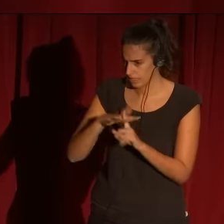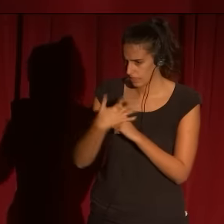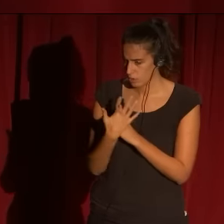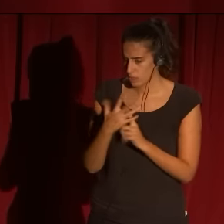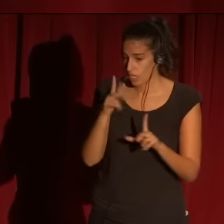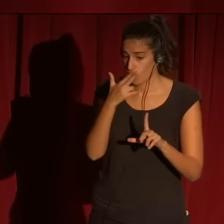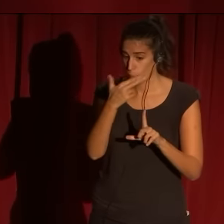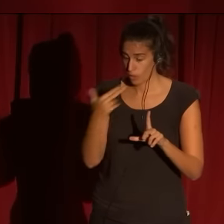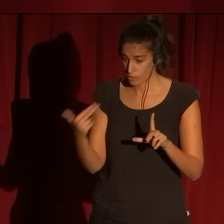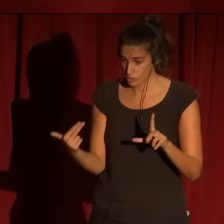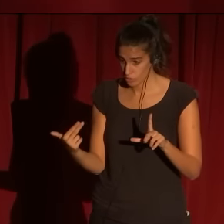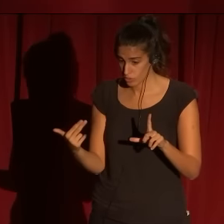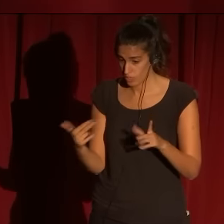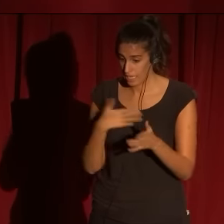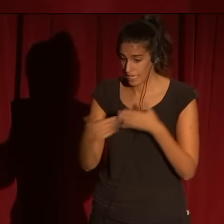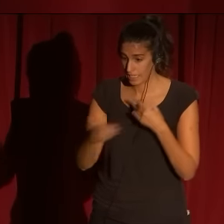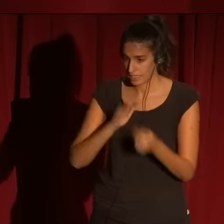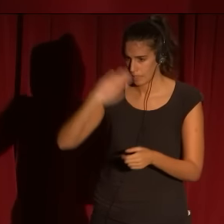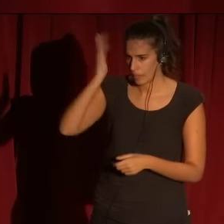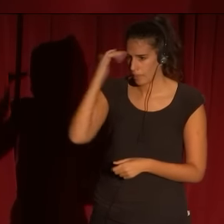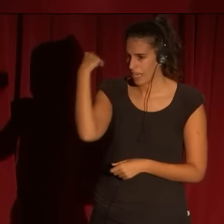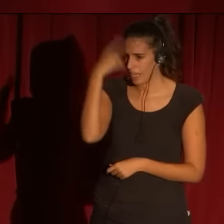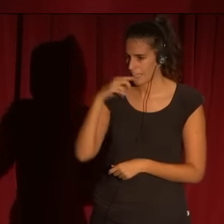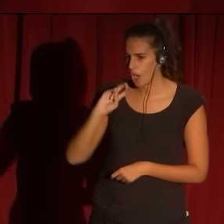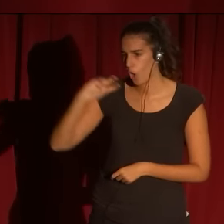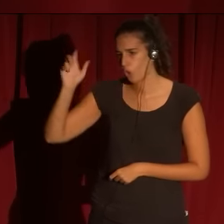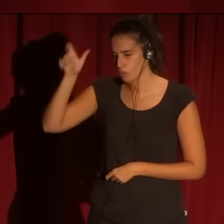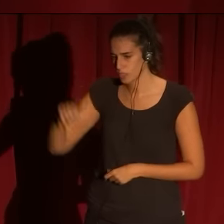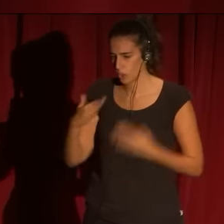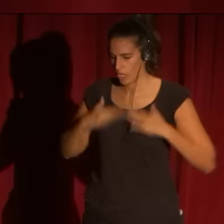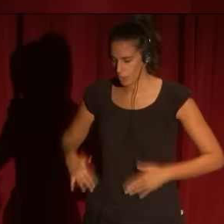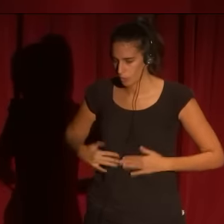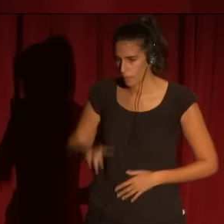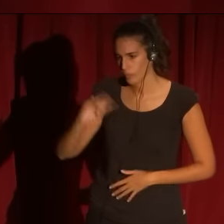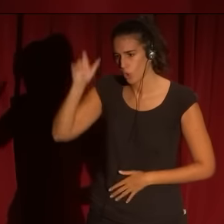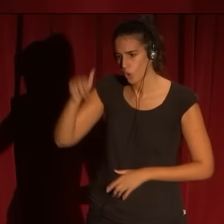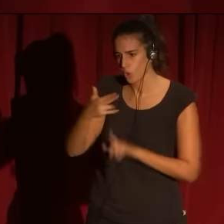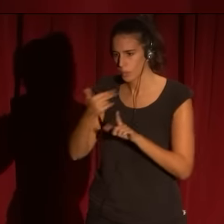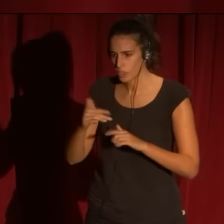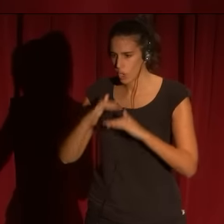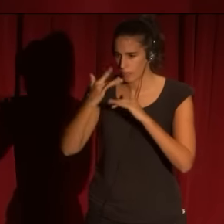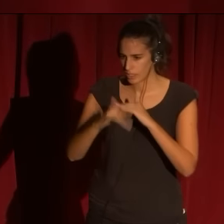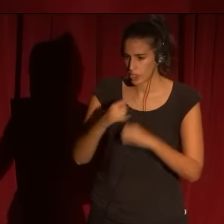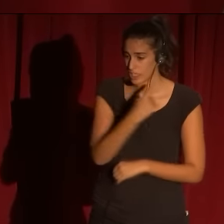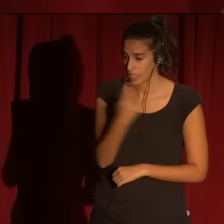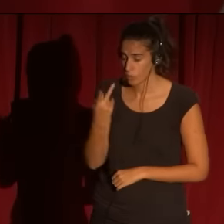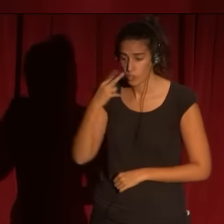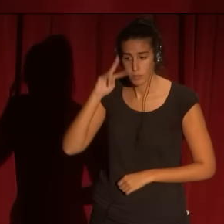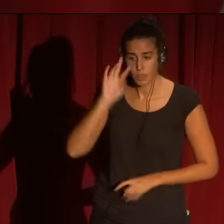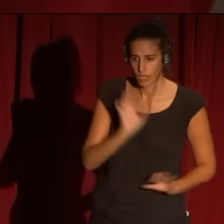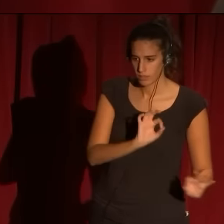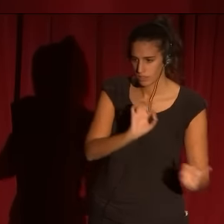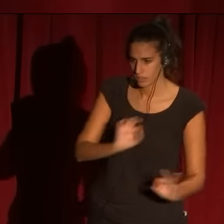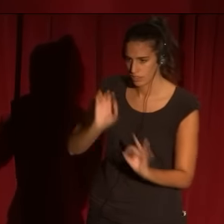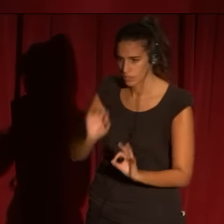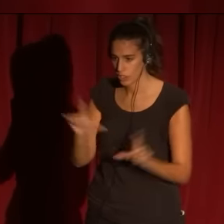cuadros en los que el artista principal pinta la cara otro pinta la ropa otro pinta el paisaje hay una especialización una forma de trabajar que es parte de